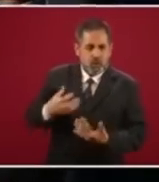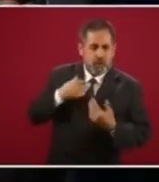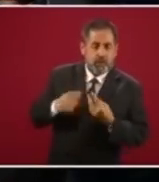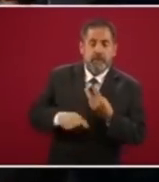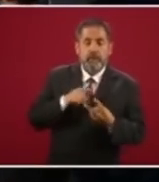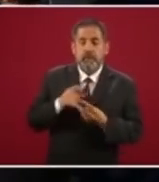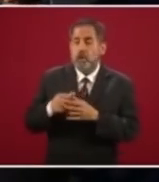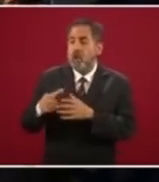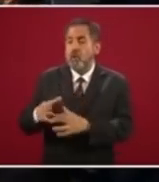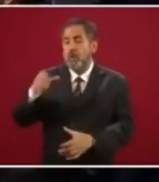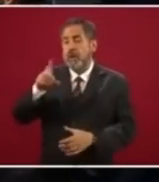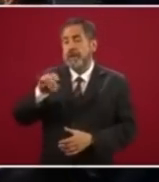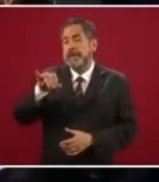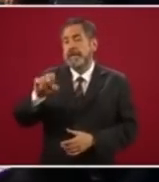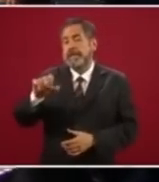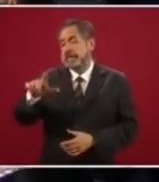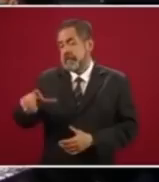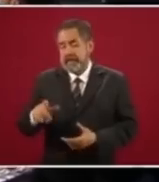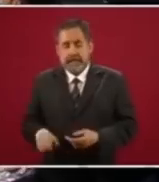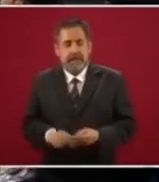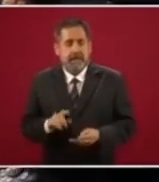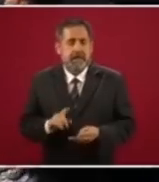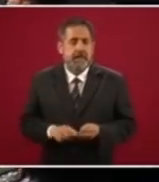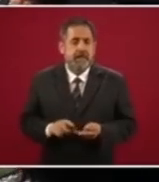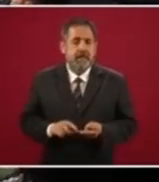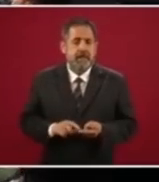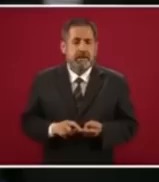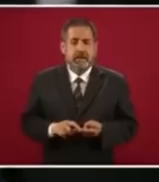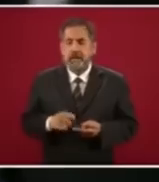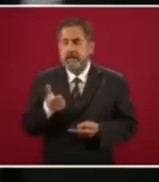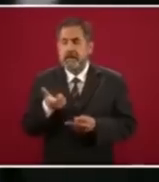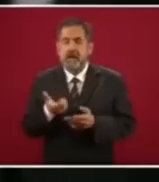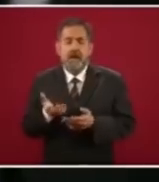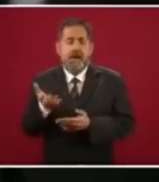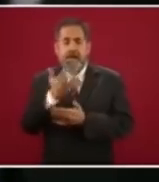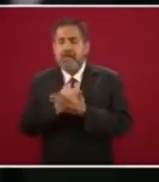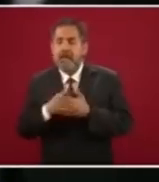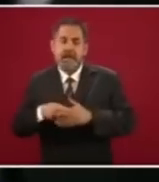tanques de diésel, se desviaron recursos